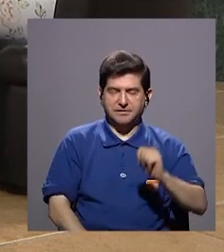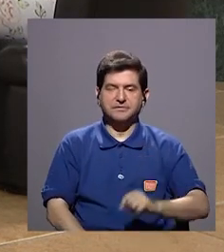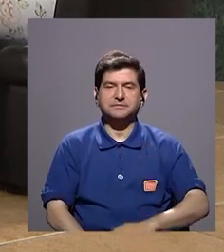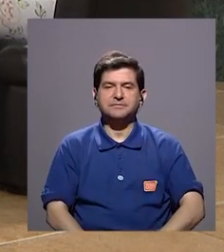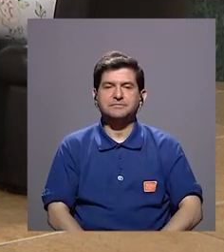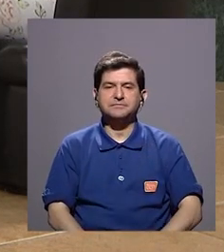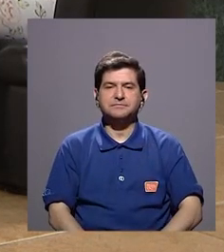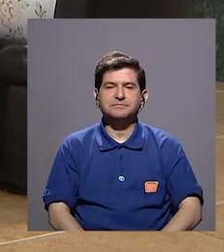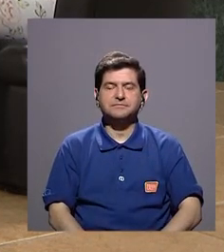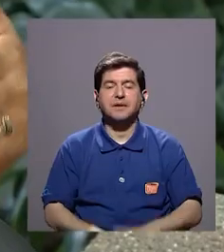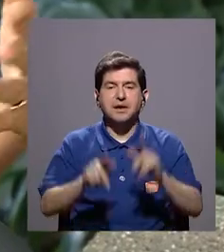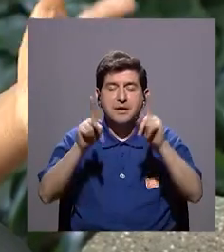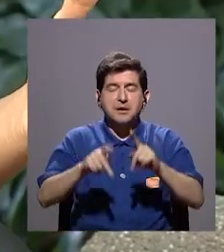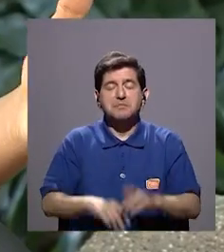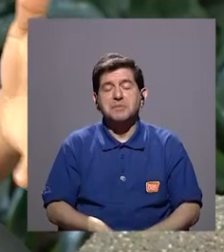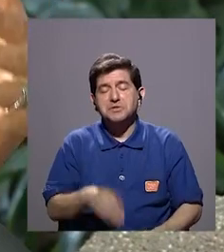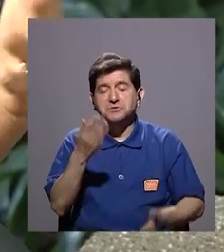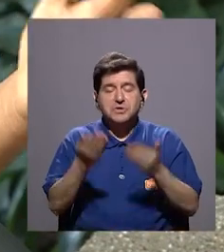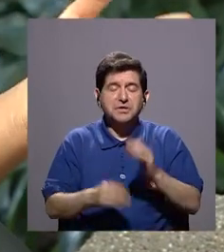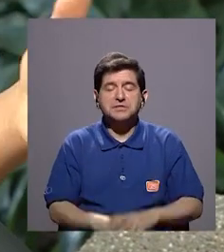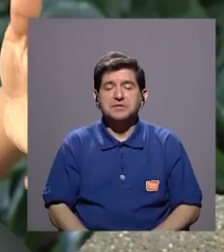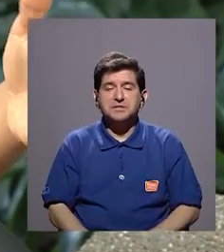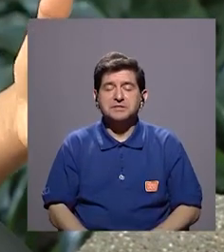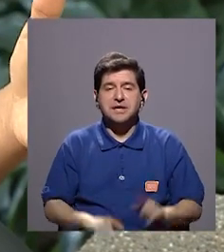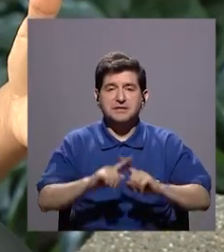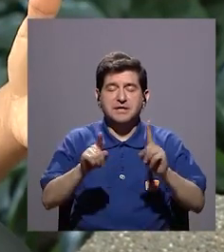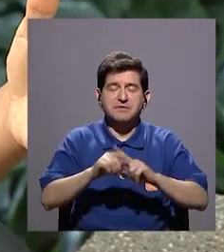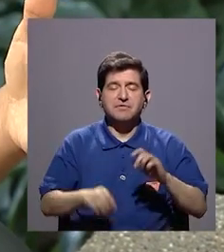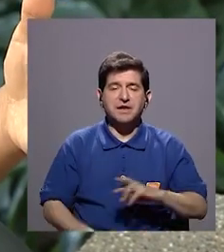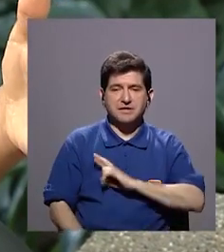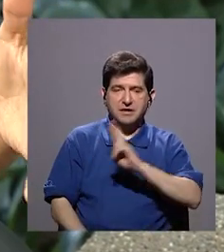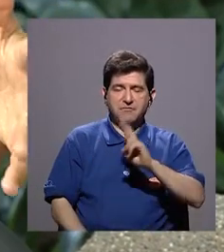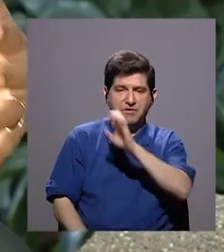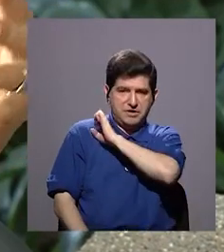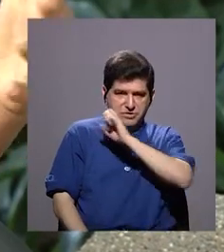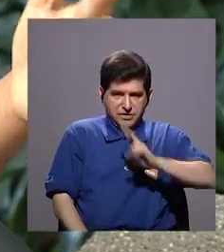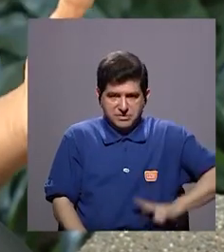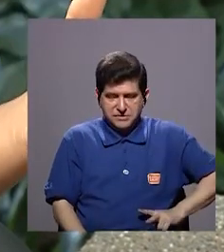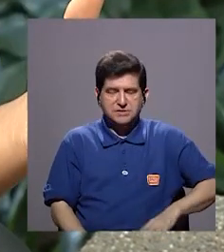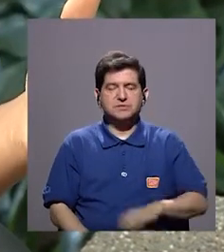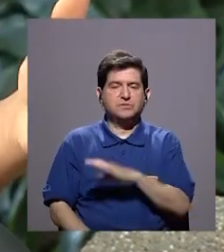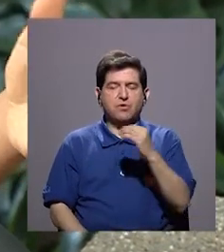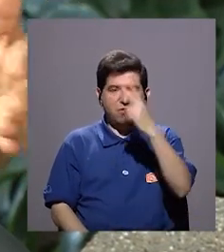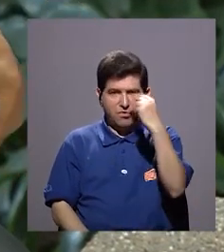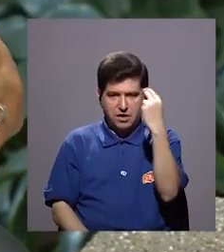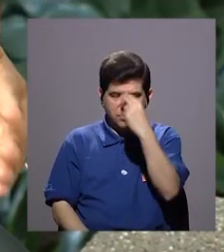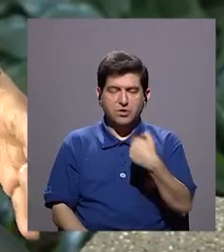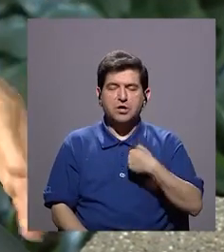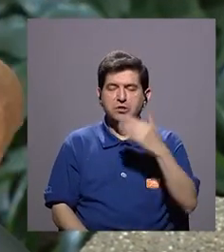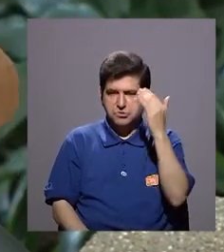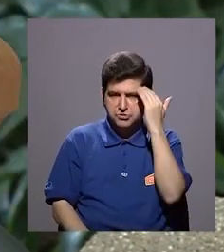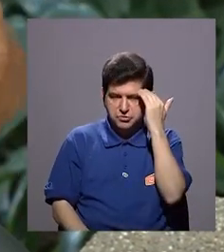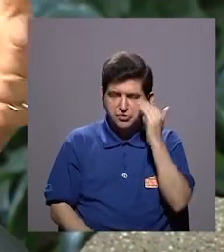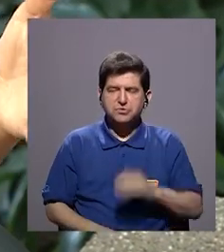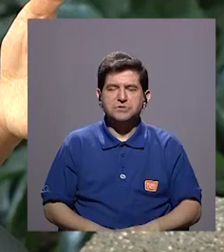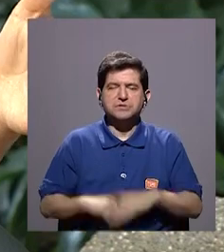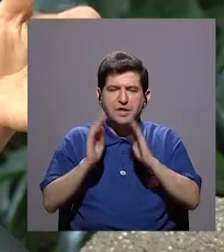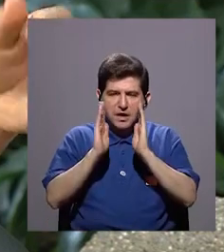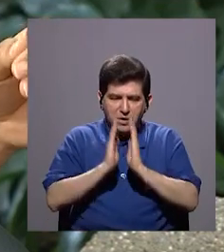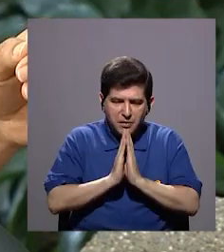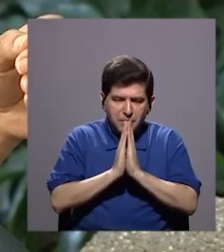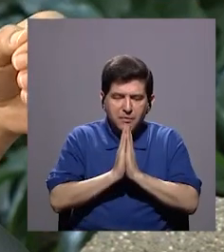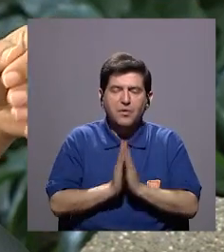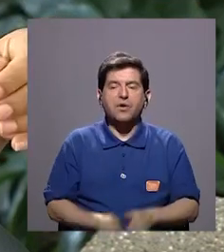diferentes religiones, ¿verdad? Bautistas, evangélicos, católicos. Yo conozco mucha gente, monjitas, que hacen